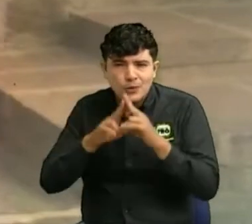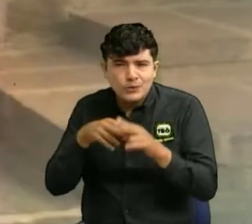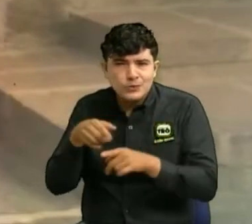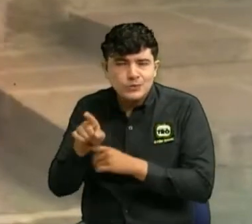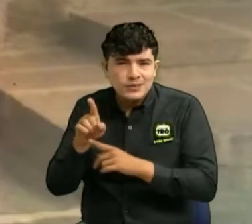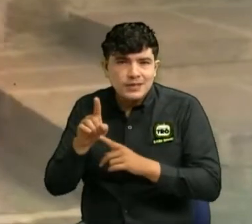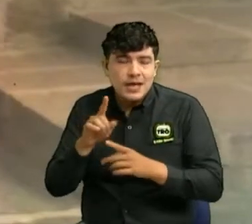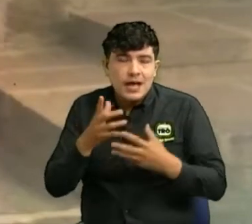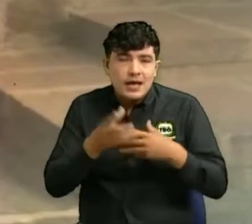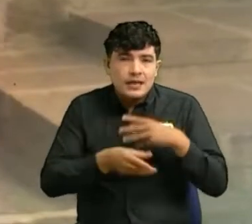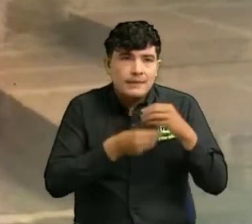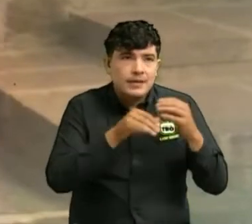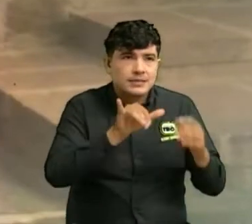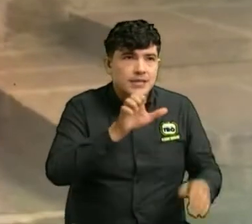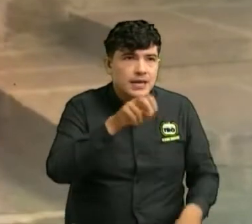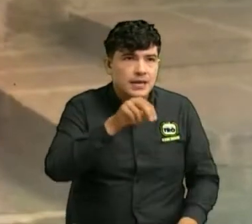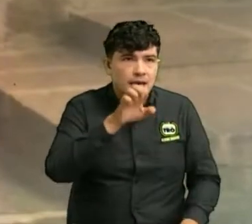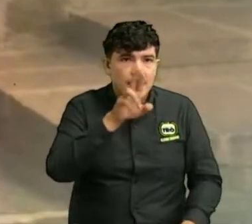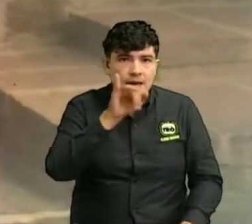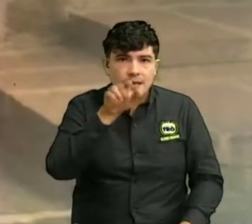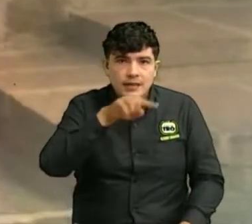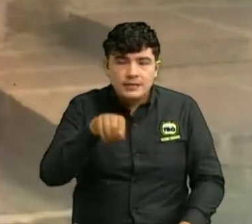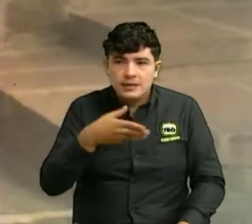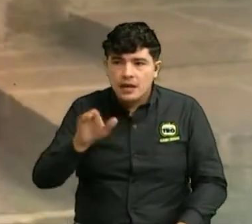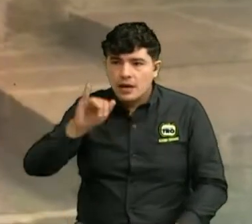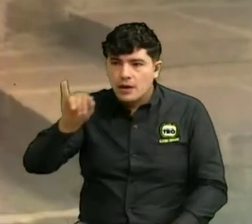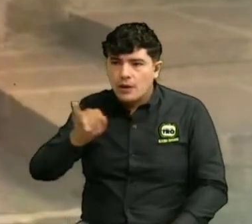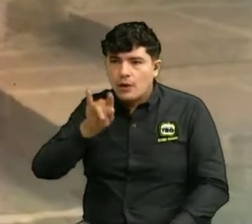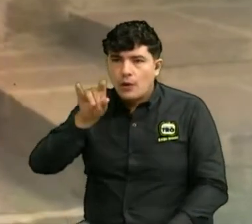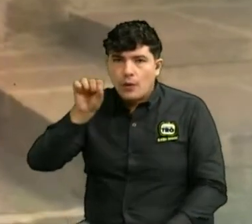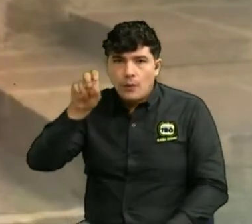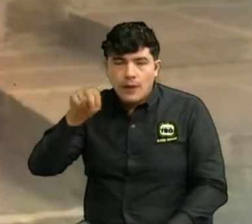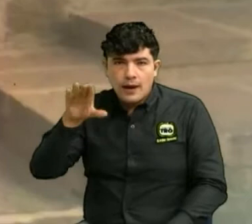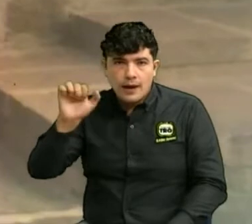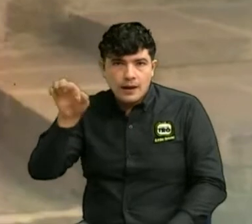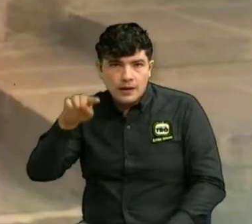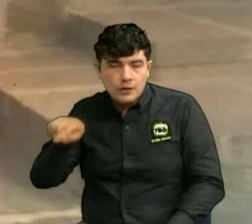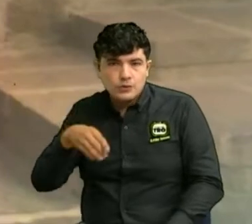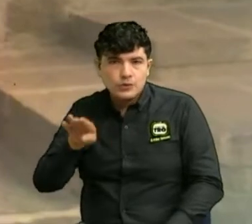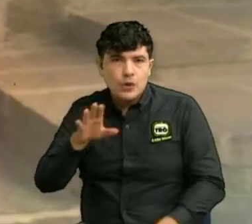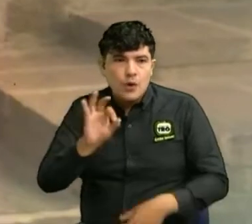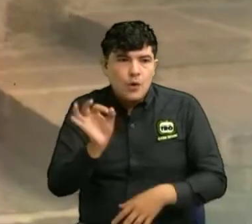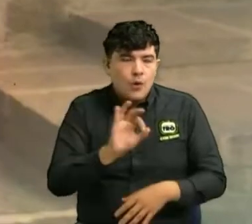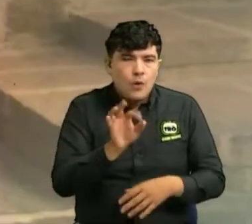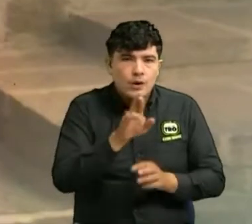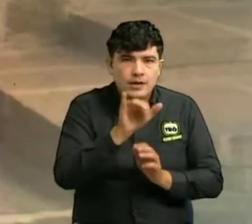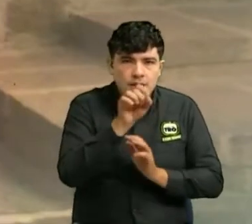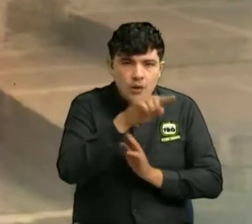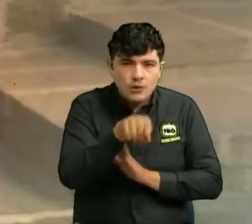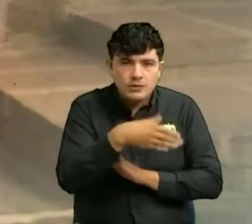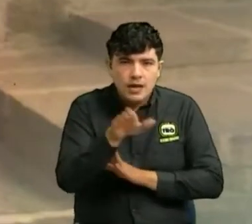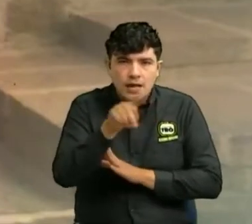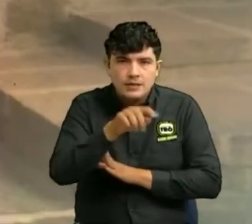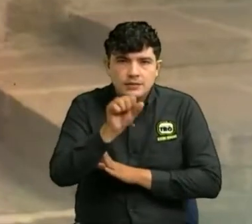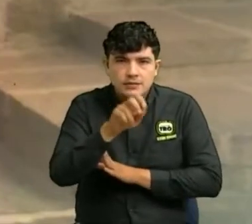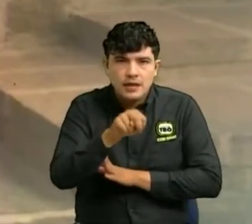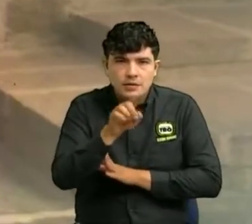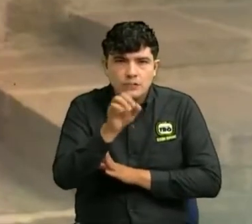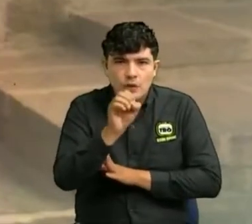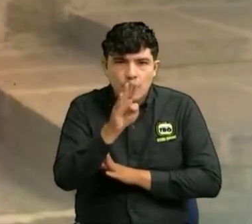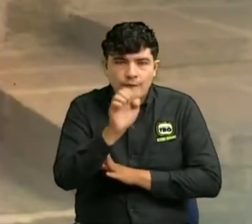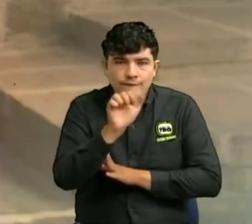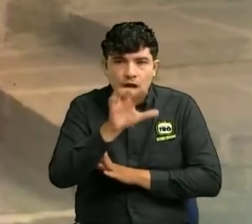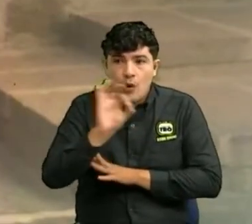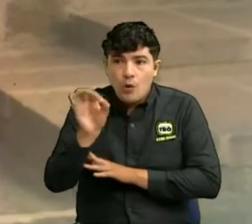Jeneris Ávila, tenemos a Juan Carlos Borges, tenemos a Olga Leonor Ríos Sandoval, tenemos a José Arias desde